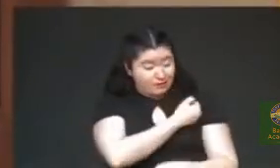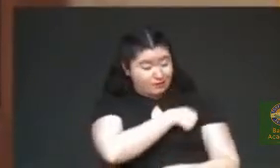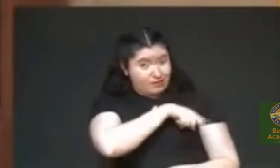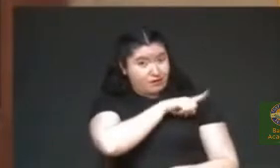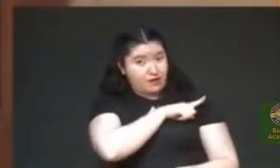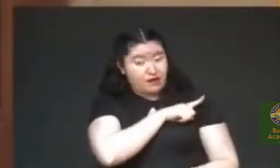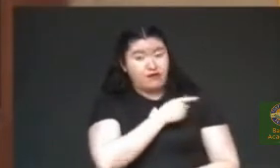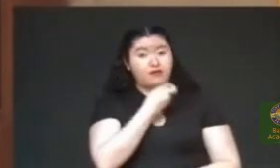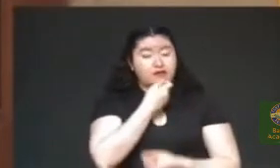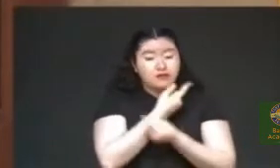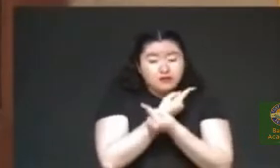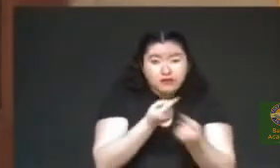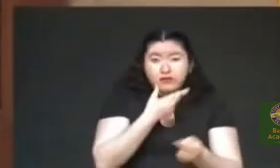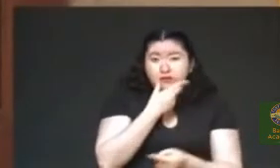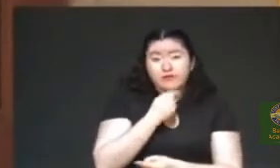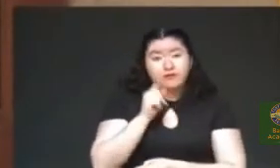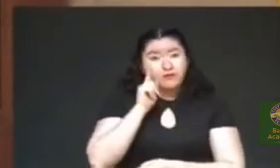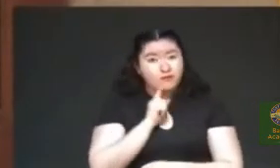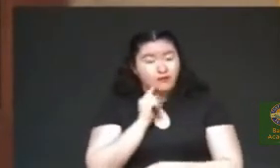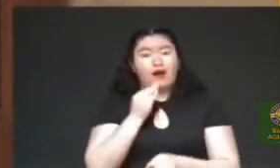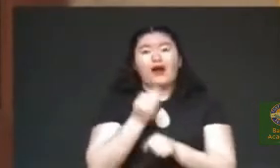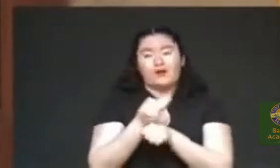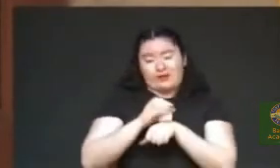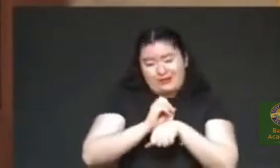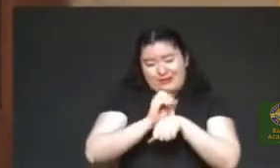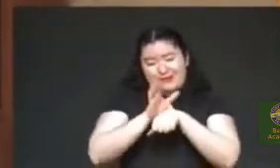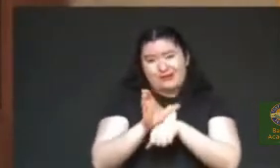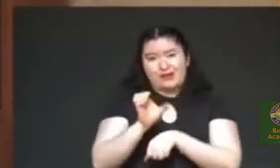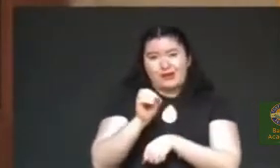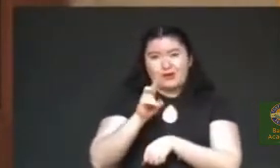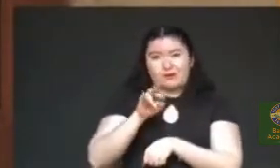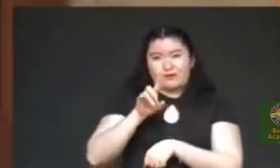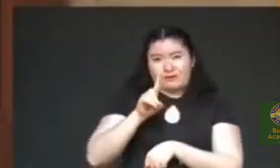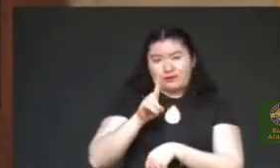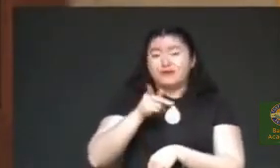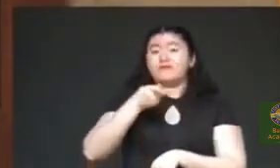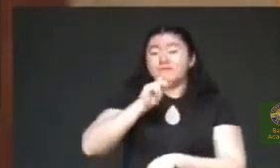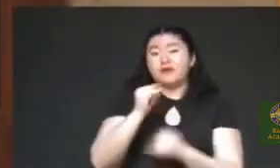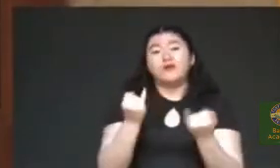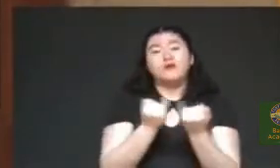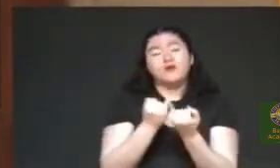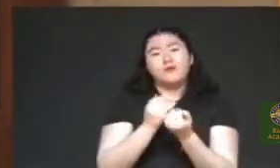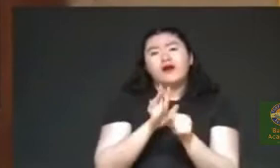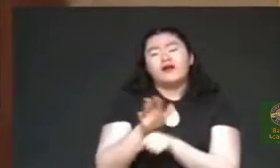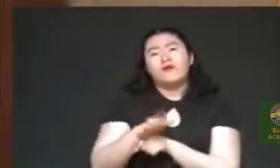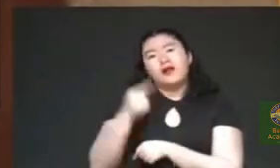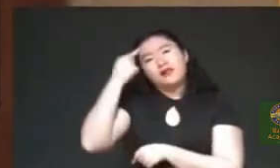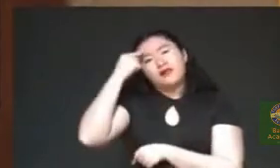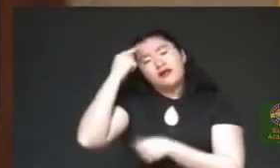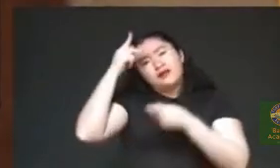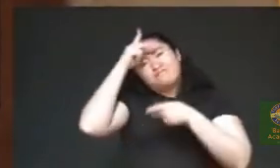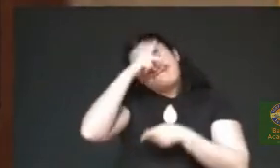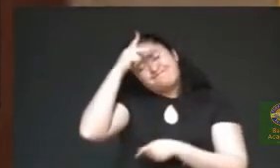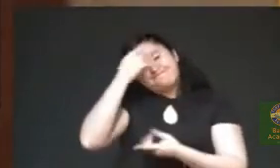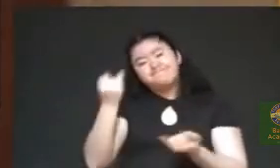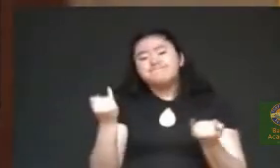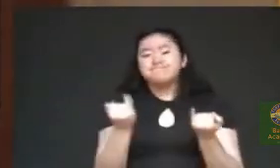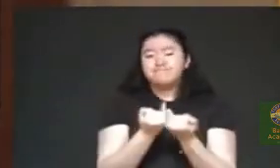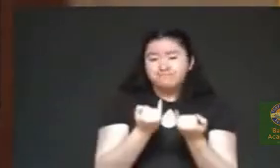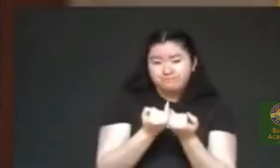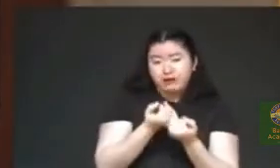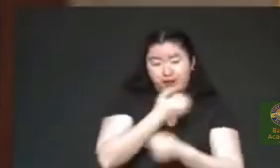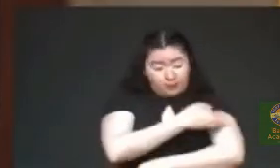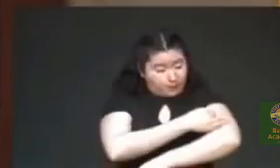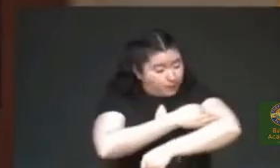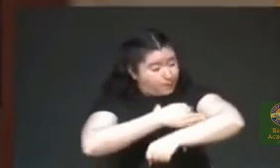salud relacionada con el COVID, obviamente, y por eso hay protocolos establecidos, pero también la salud mental, la salud de